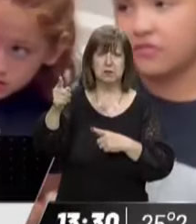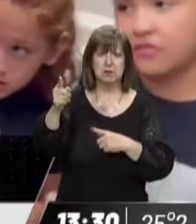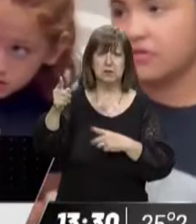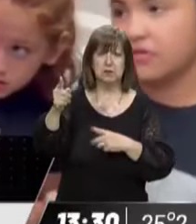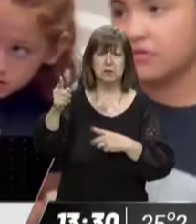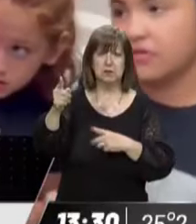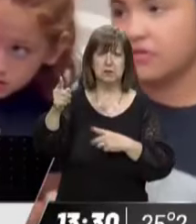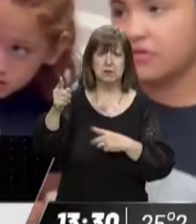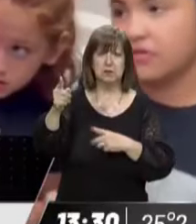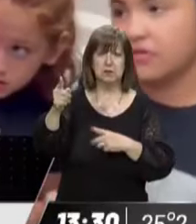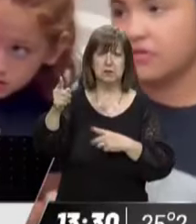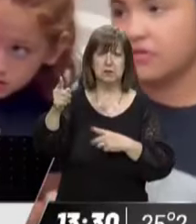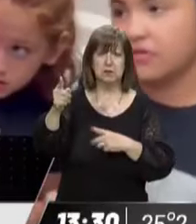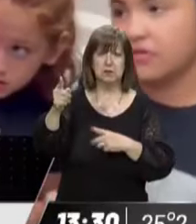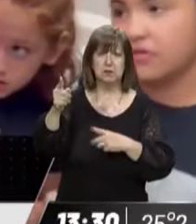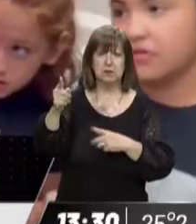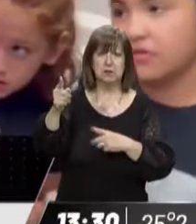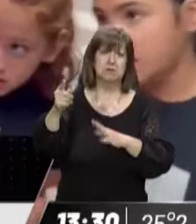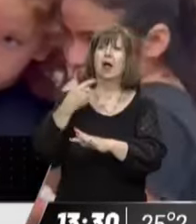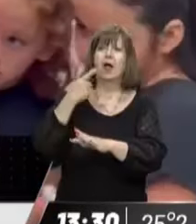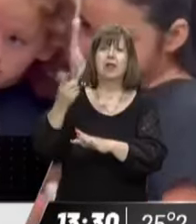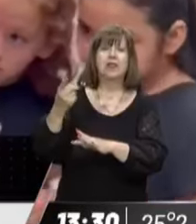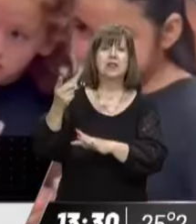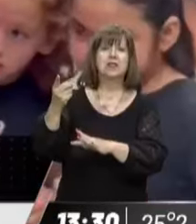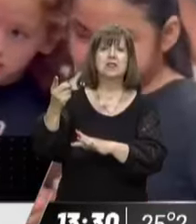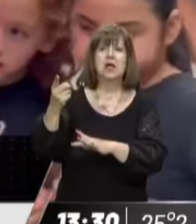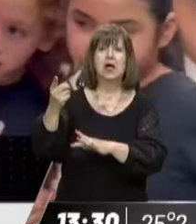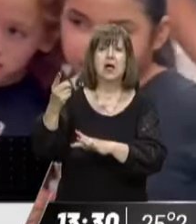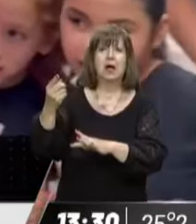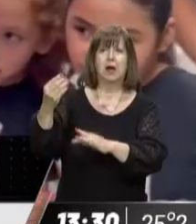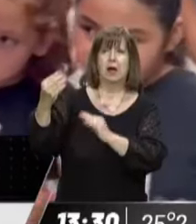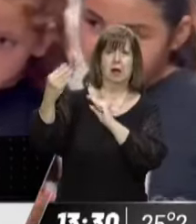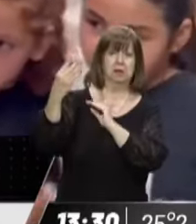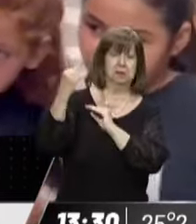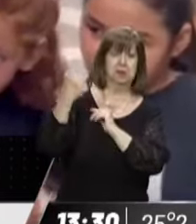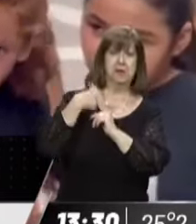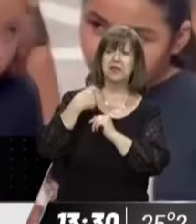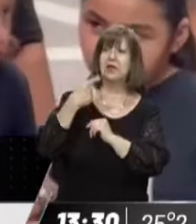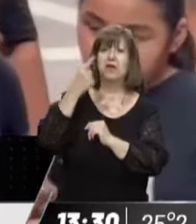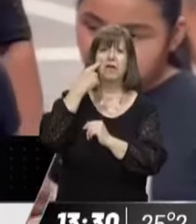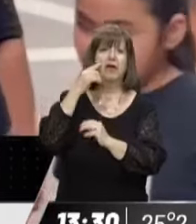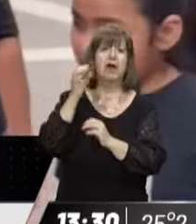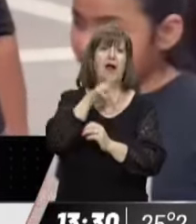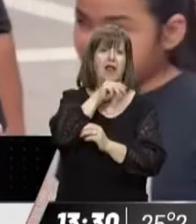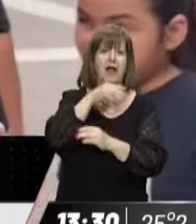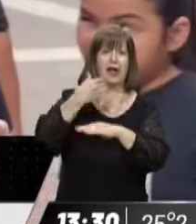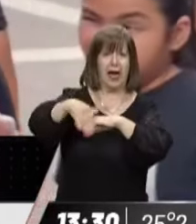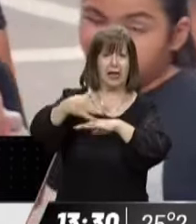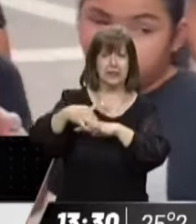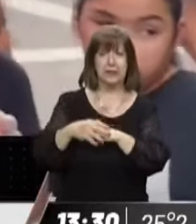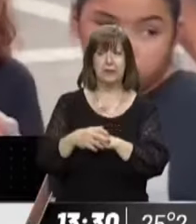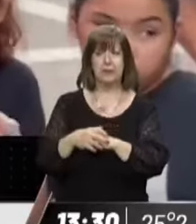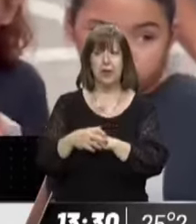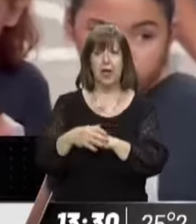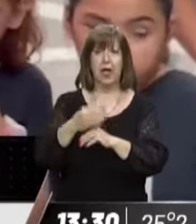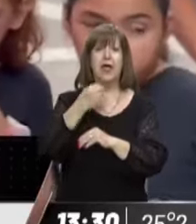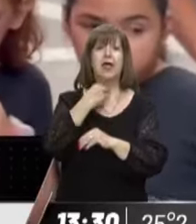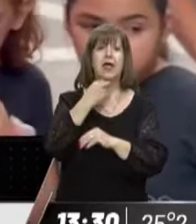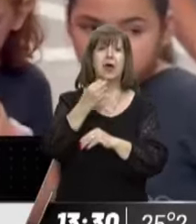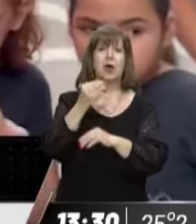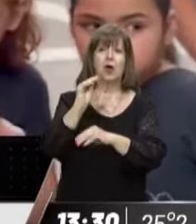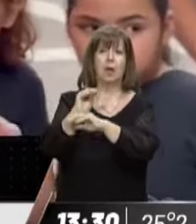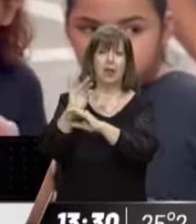un buen día me agarró y me dijo que no tenía dónde vivir y que no tenía para darle de comer a sus